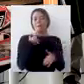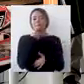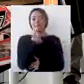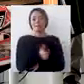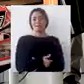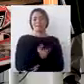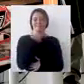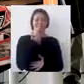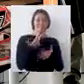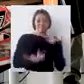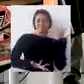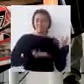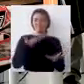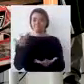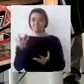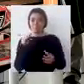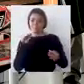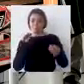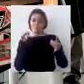formas de ser.